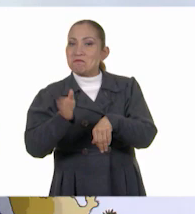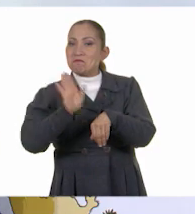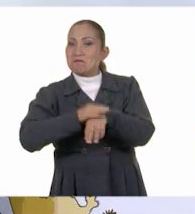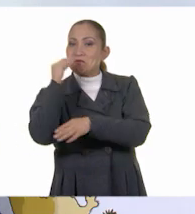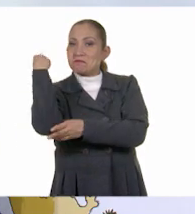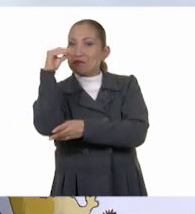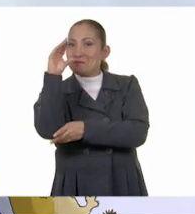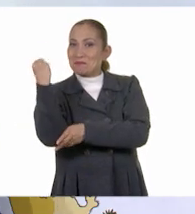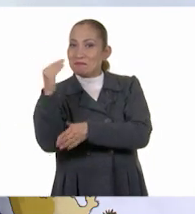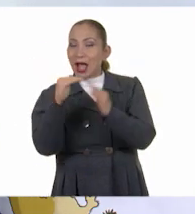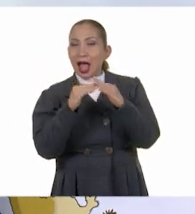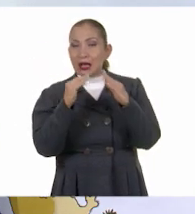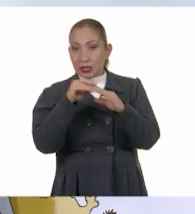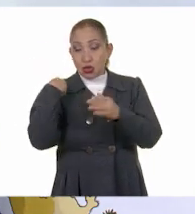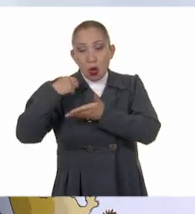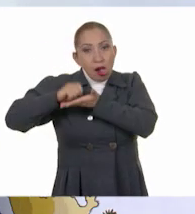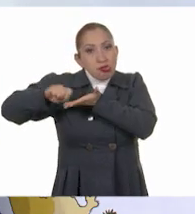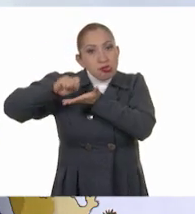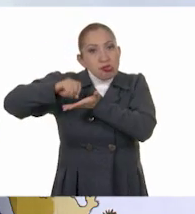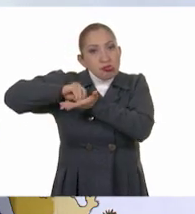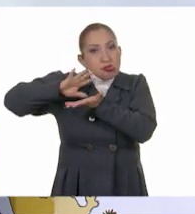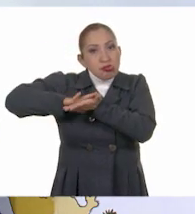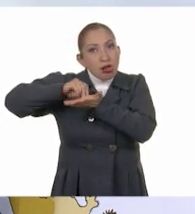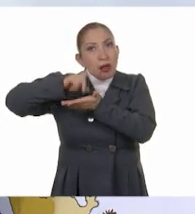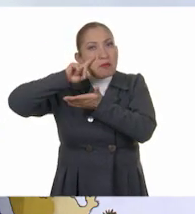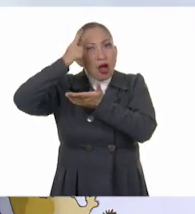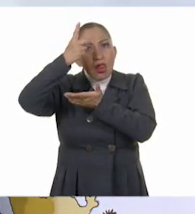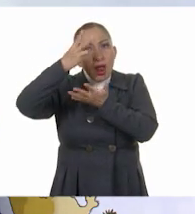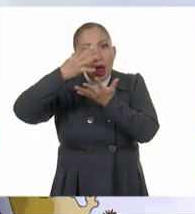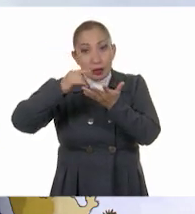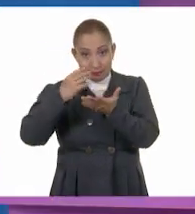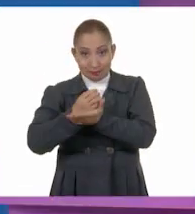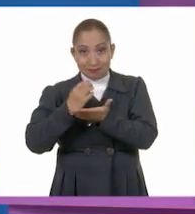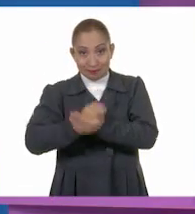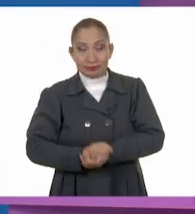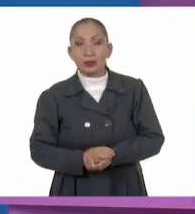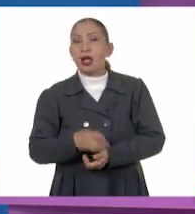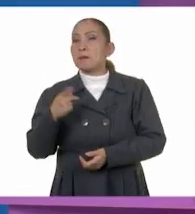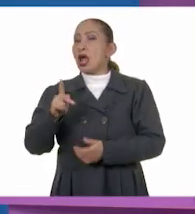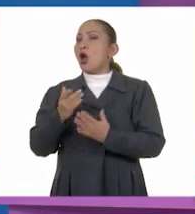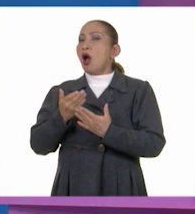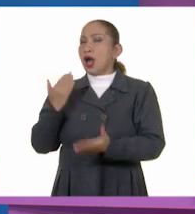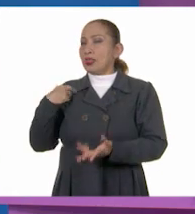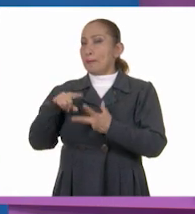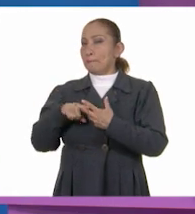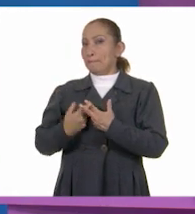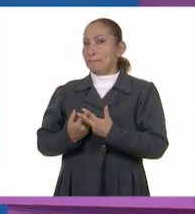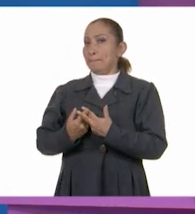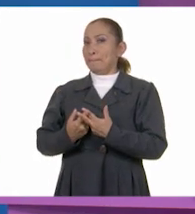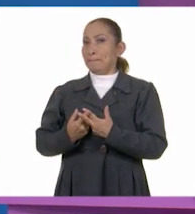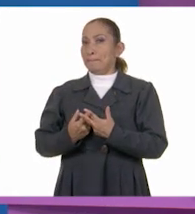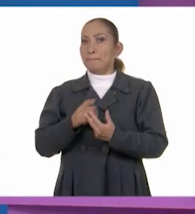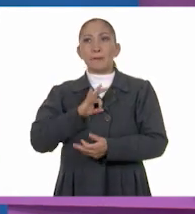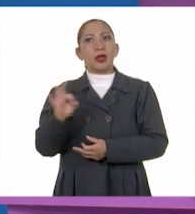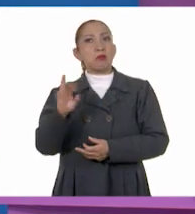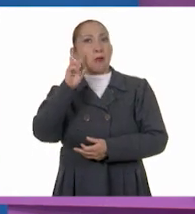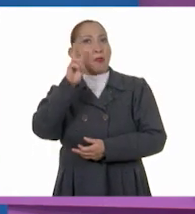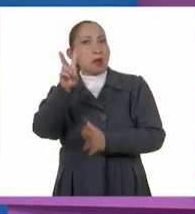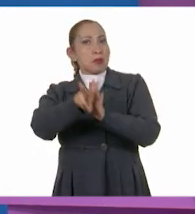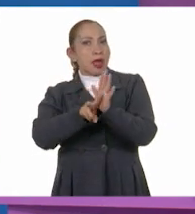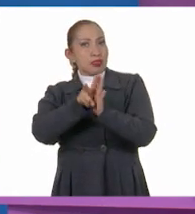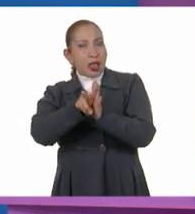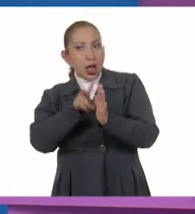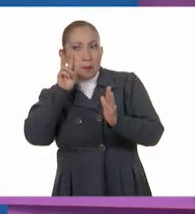calcetín en casa y vayan escribiendo las instrucciones en su libreta. ¿Pero qué te parece si empezamos? ¿Sí? Podemos ir viendo el